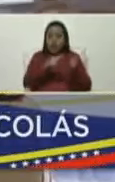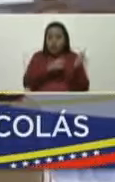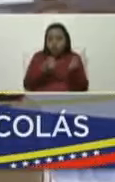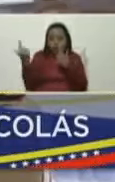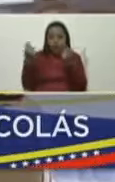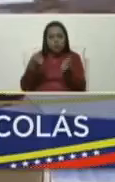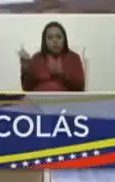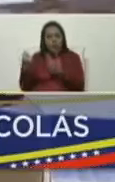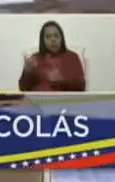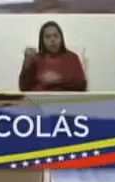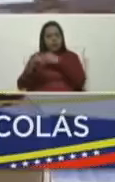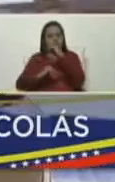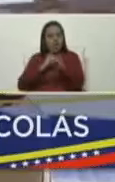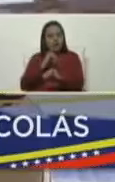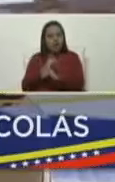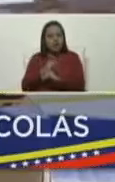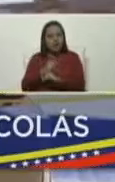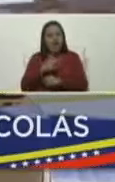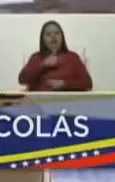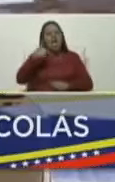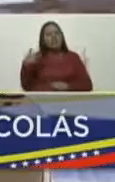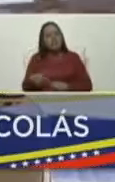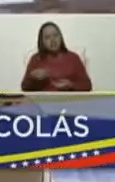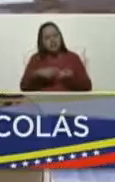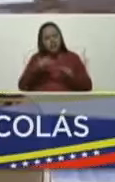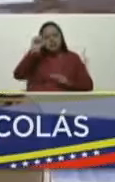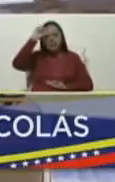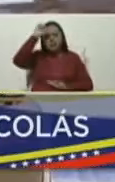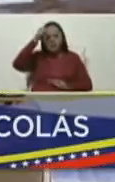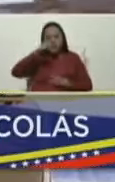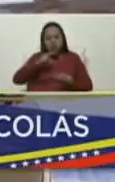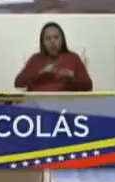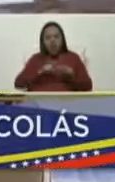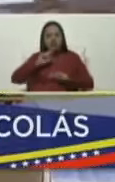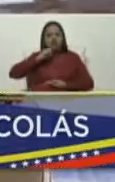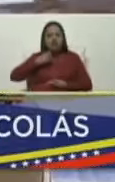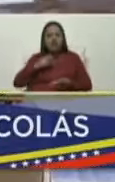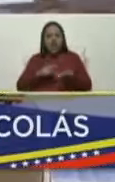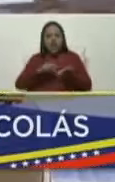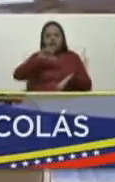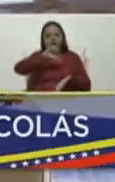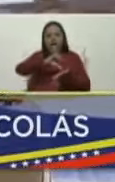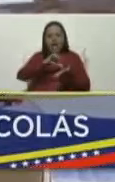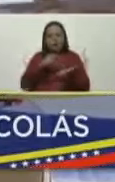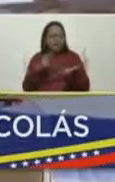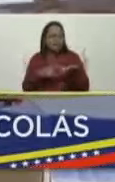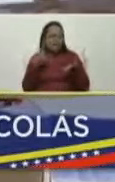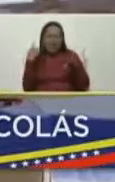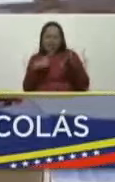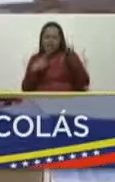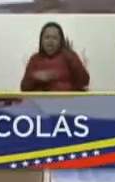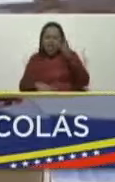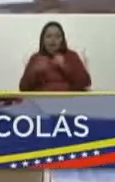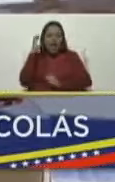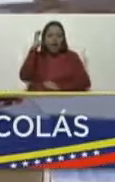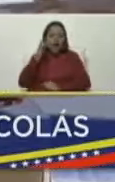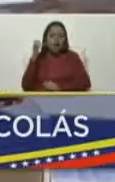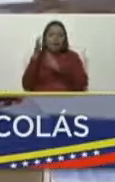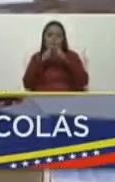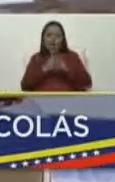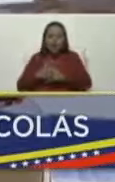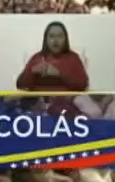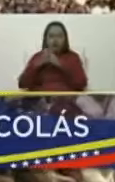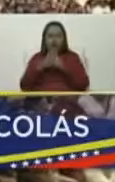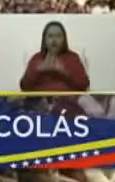exportar a China, a la India, a Rusia, a Irán, a Bielorrusia, a Europa, a Estados Unidos,